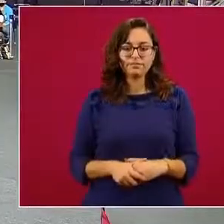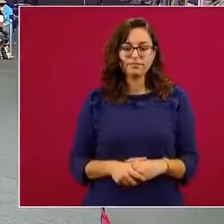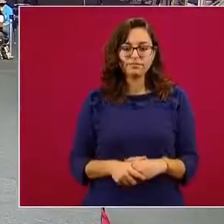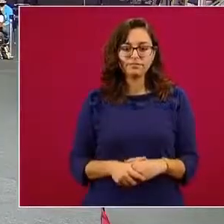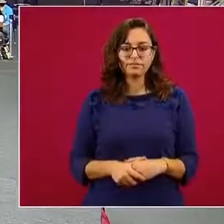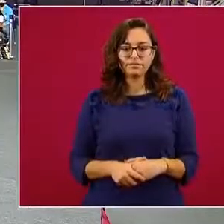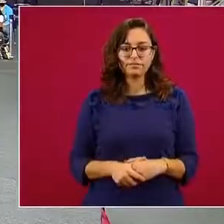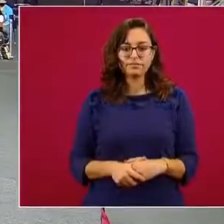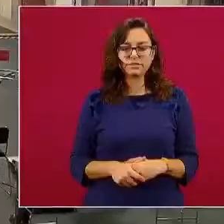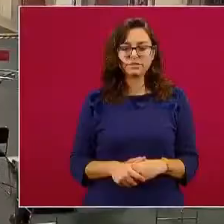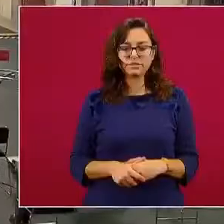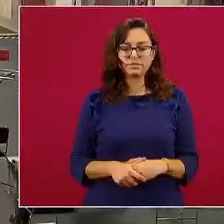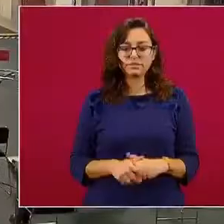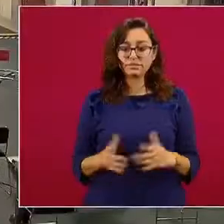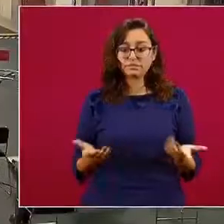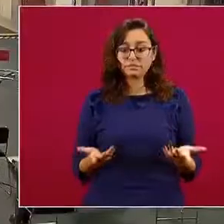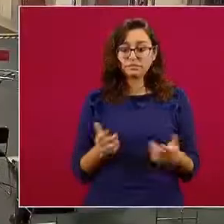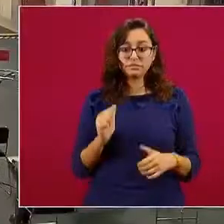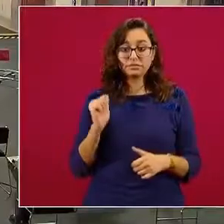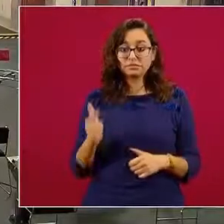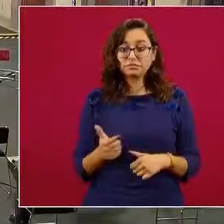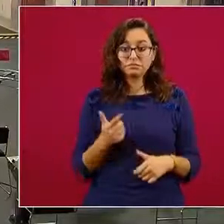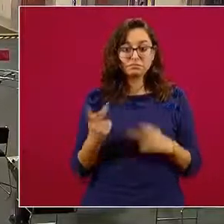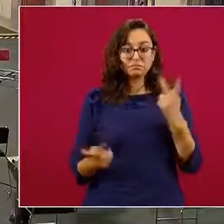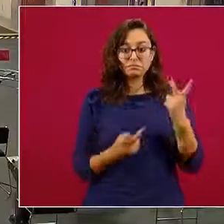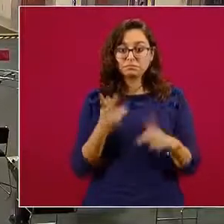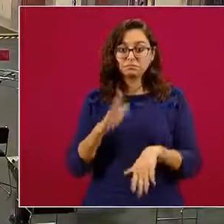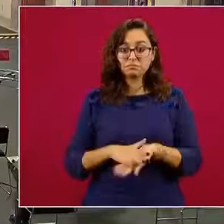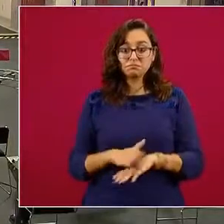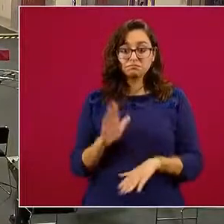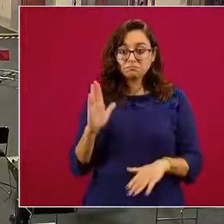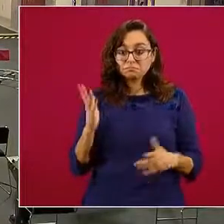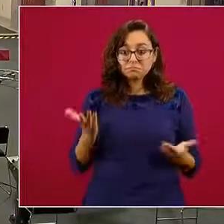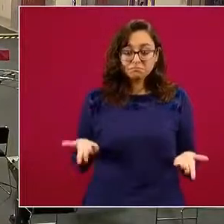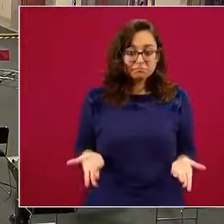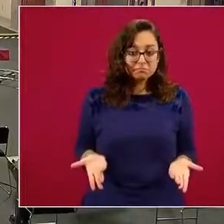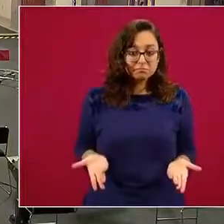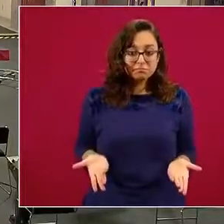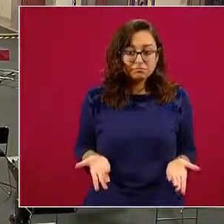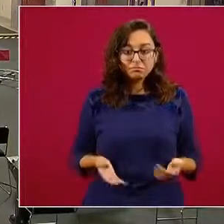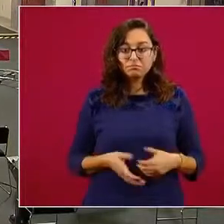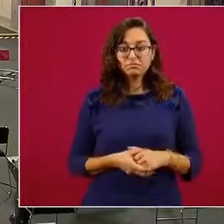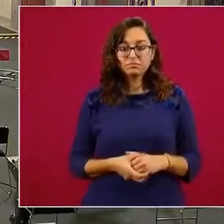Nos quedan unos minutos más. ¿Alguien se anima a una siguiente pregunta?